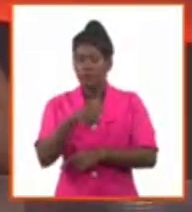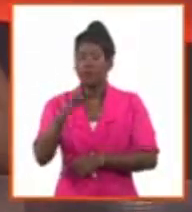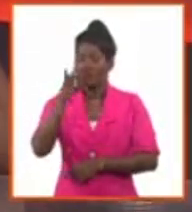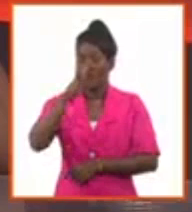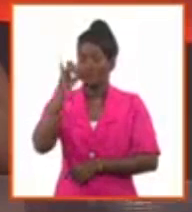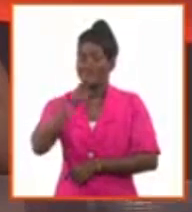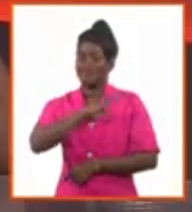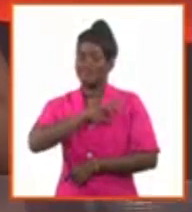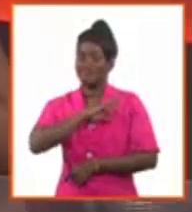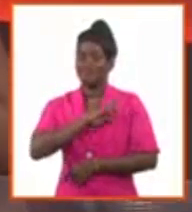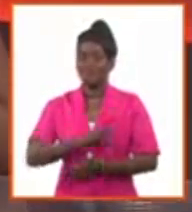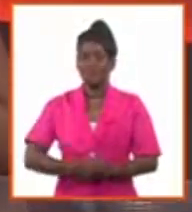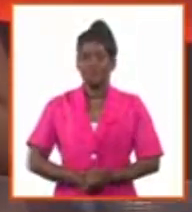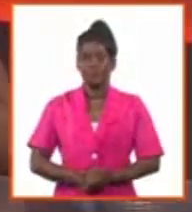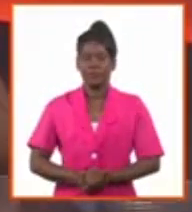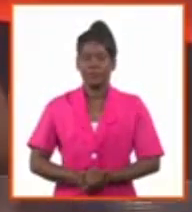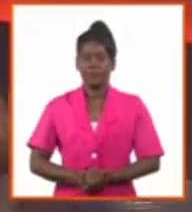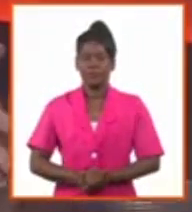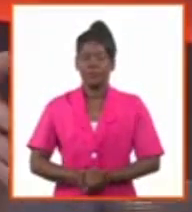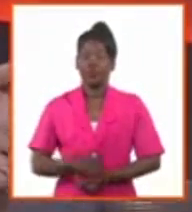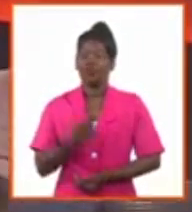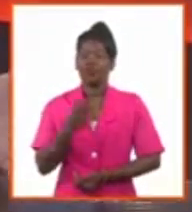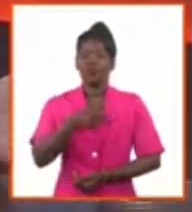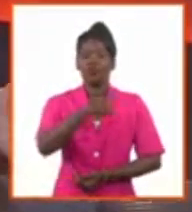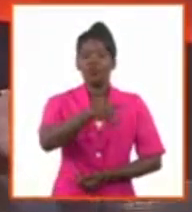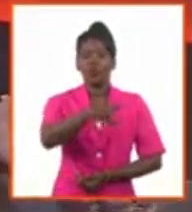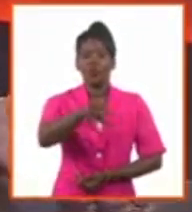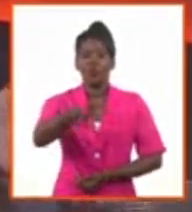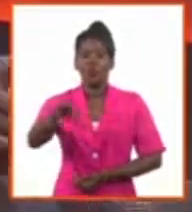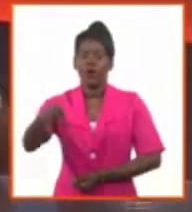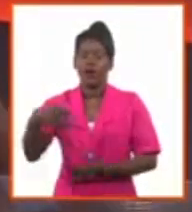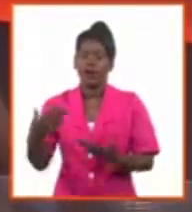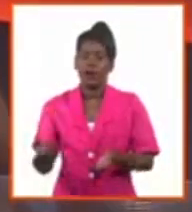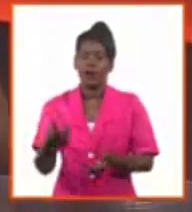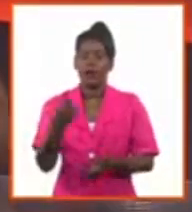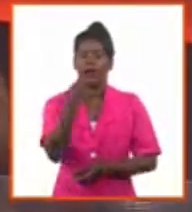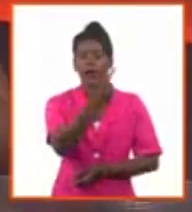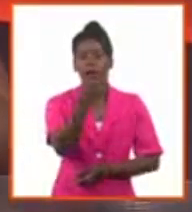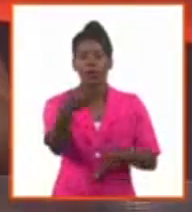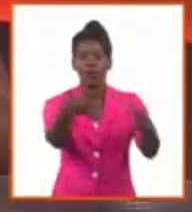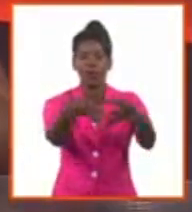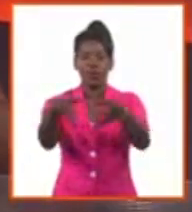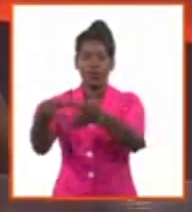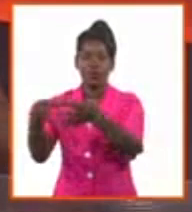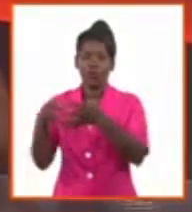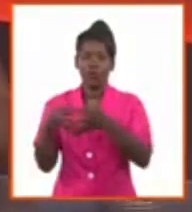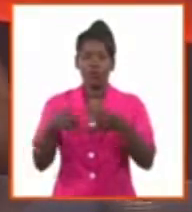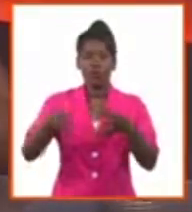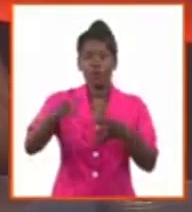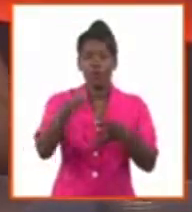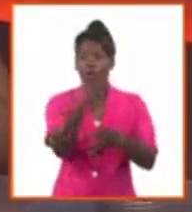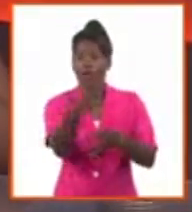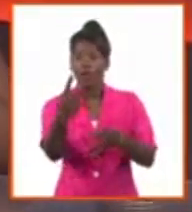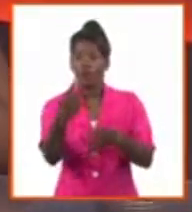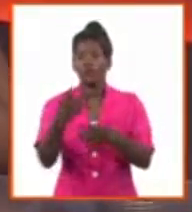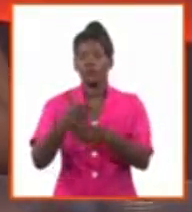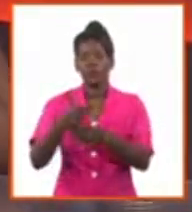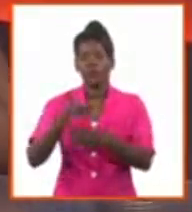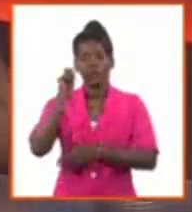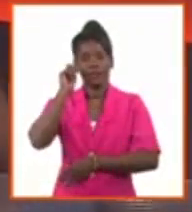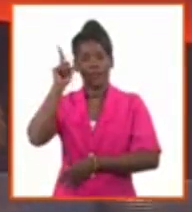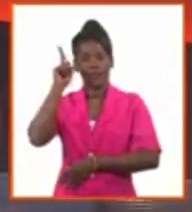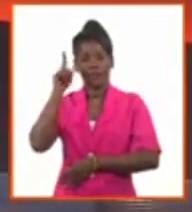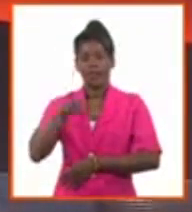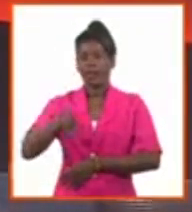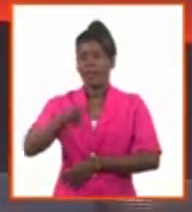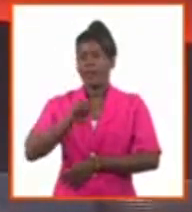efecto. Entonces estamos tratando de buscar en cada brigada, independientemente de las particularidades que tengan, de lo que deseen hacer con el Congreso, dónde lo deseen